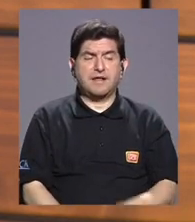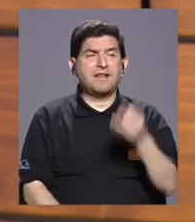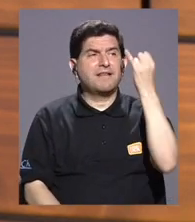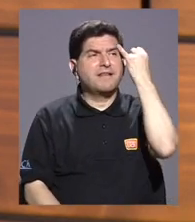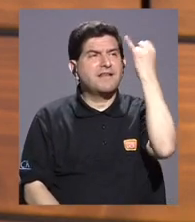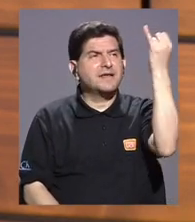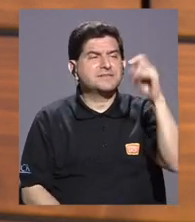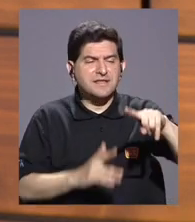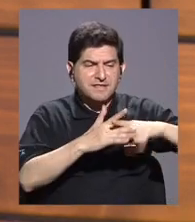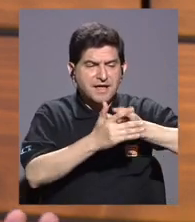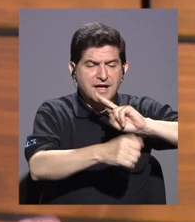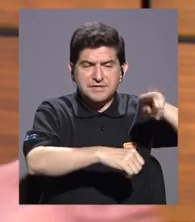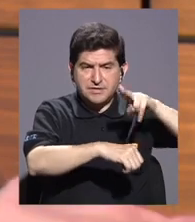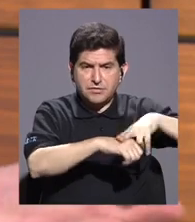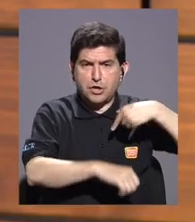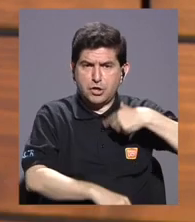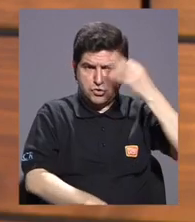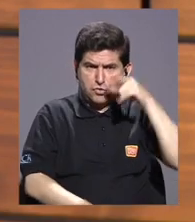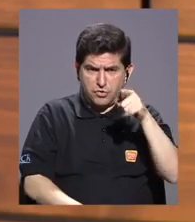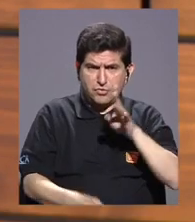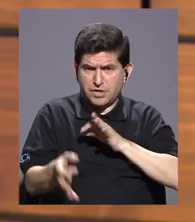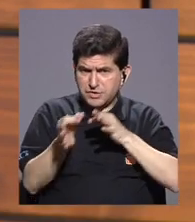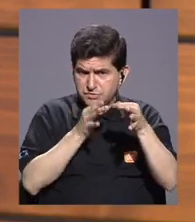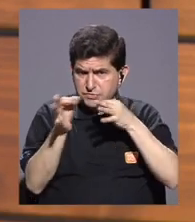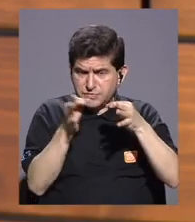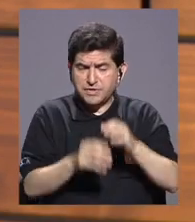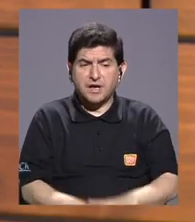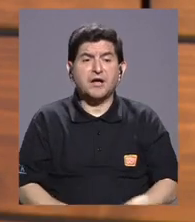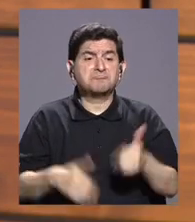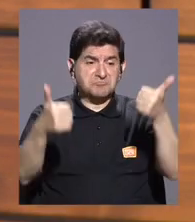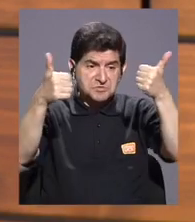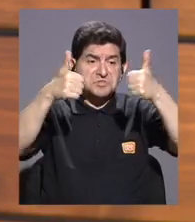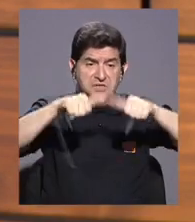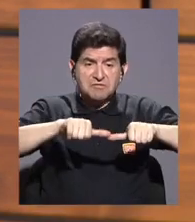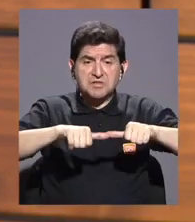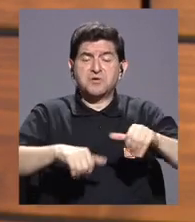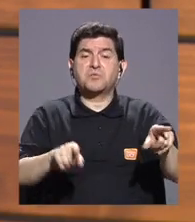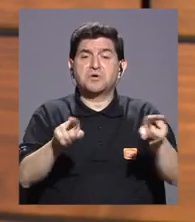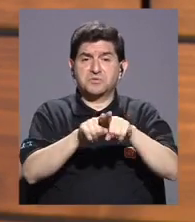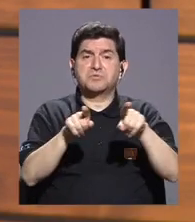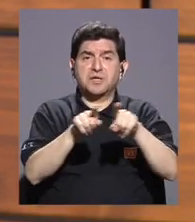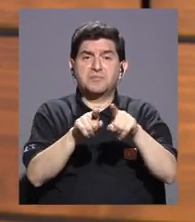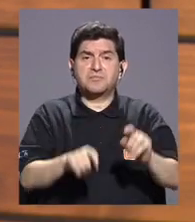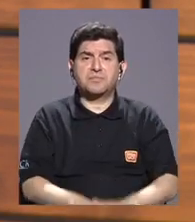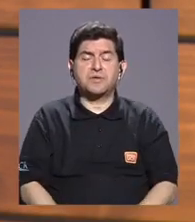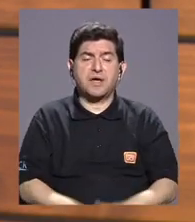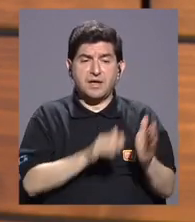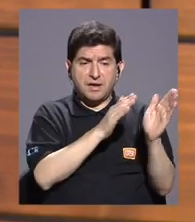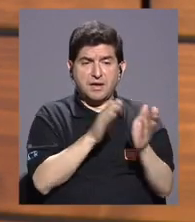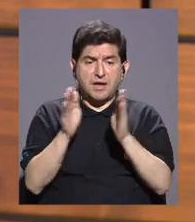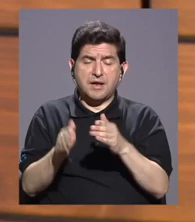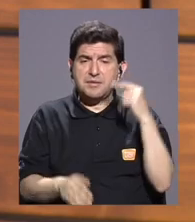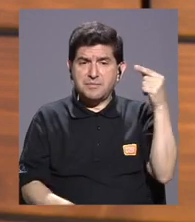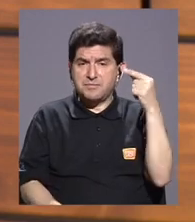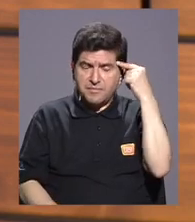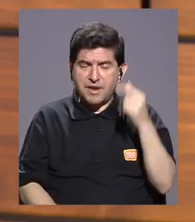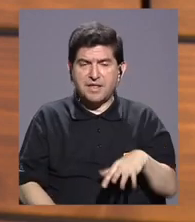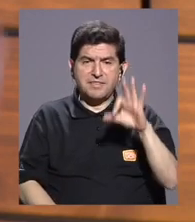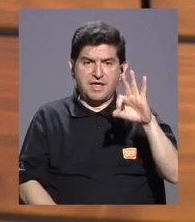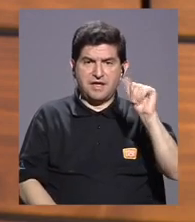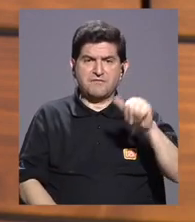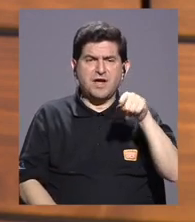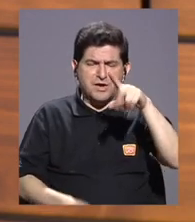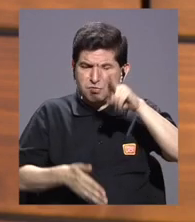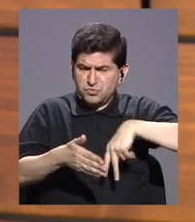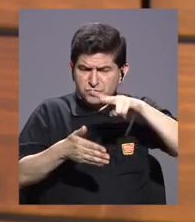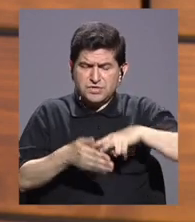los planteamientos del Partido Restauración, que me imagino que usted se refiere a eso, sí, coincidieron con lo que está en el plan de gobierno del Frente Amplio. Si